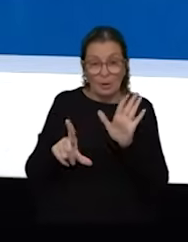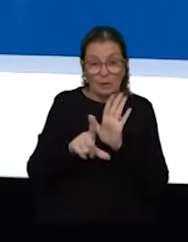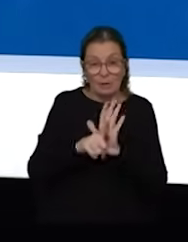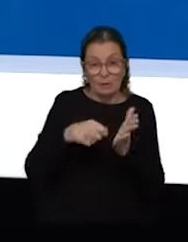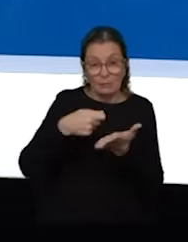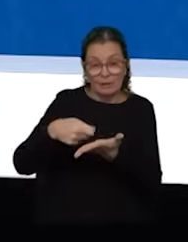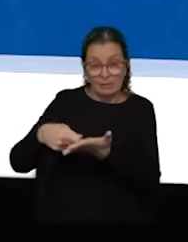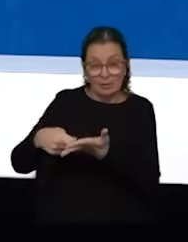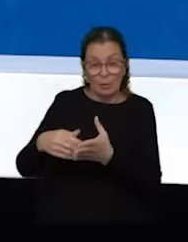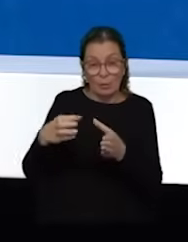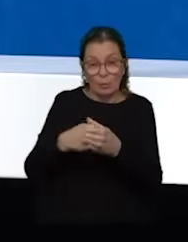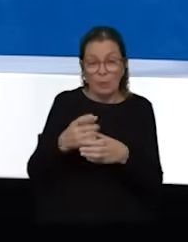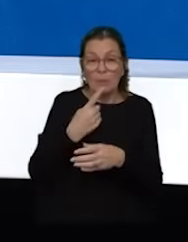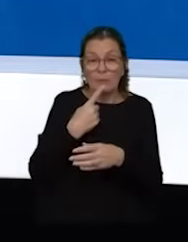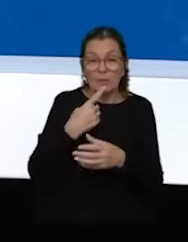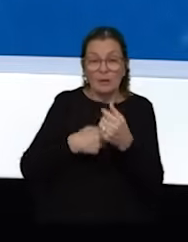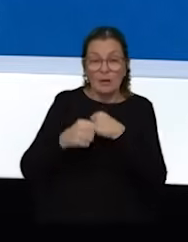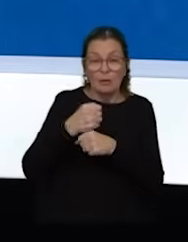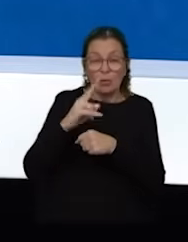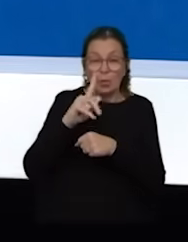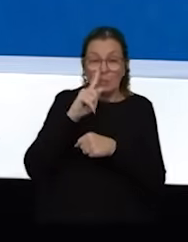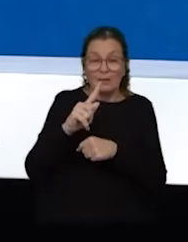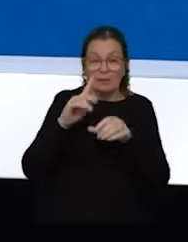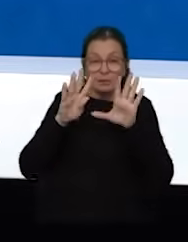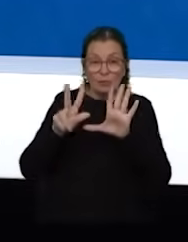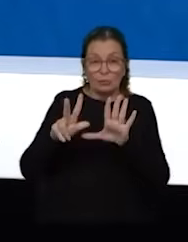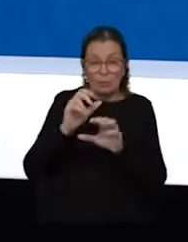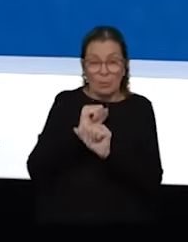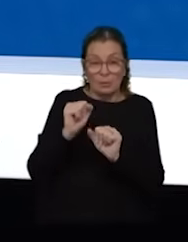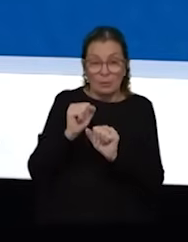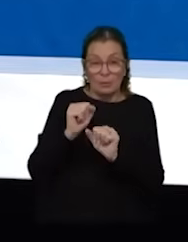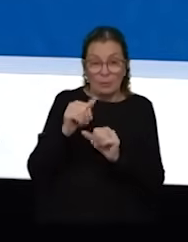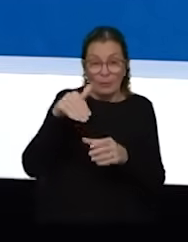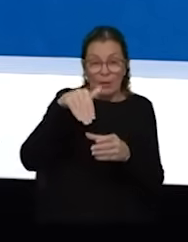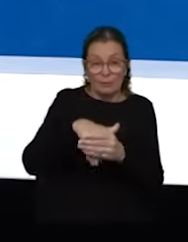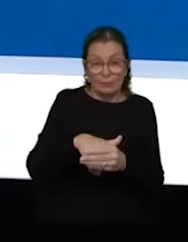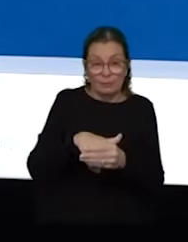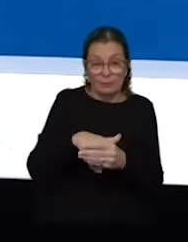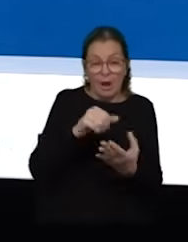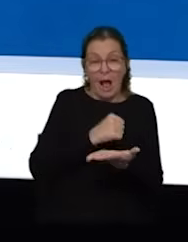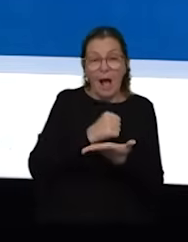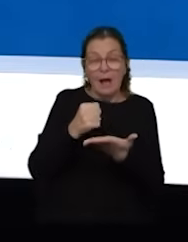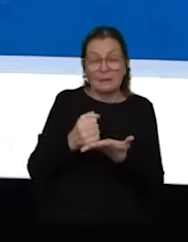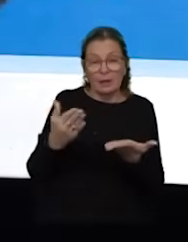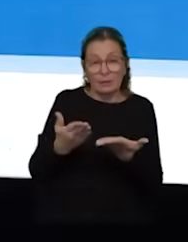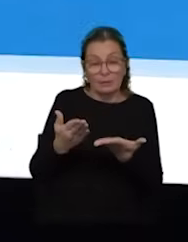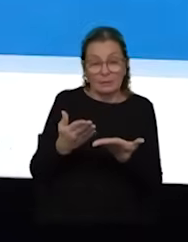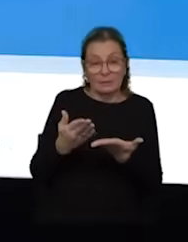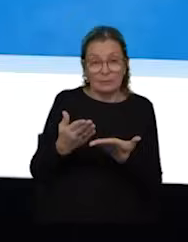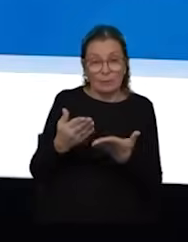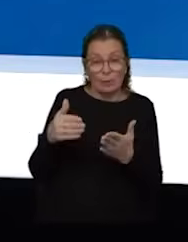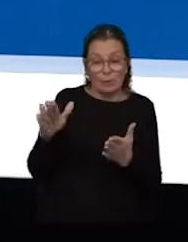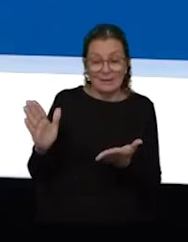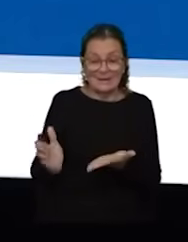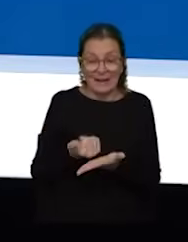financiamiento de los partidos desde el año 2018 que no pudimos ponerlo a votación hasta ahora de hecho se desarchiva